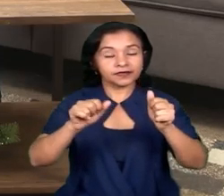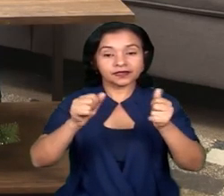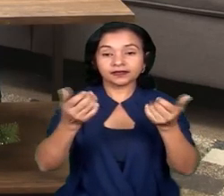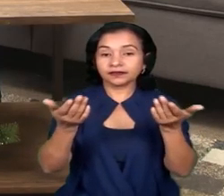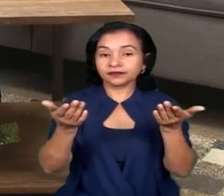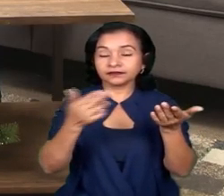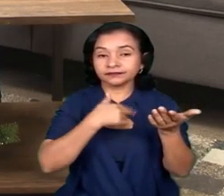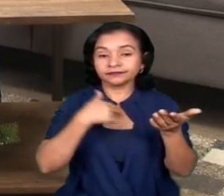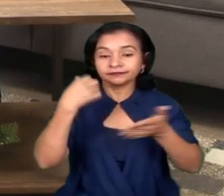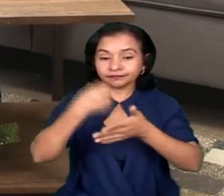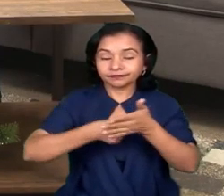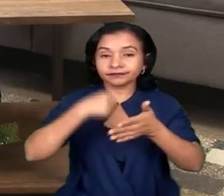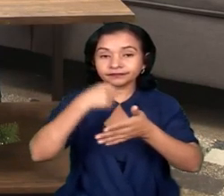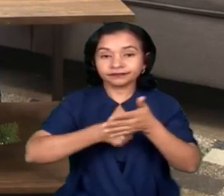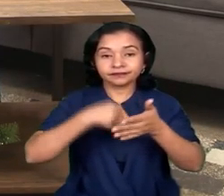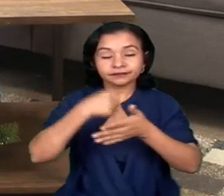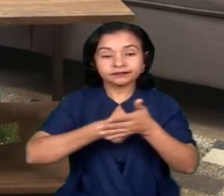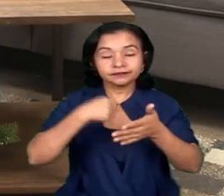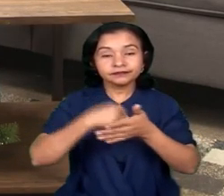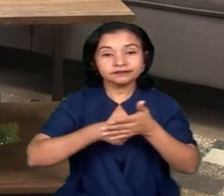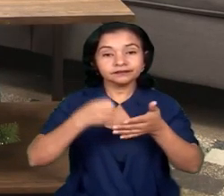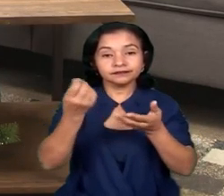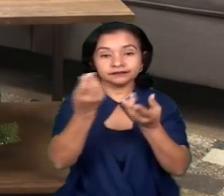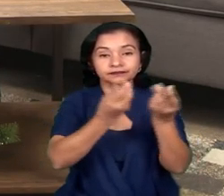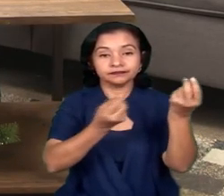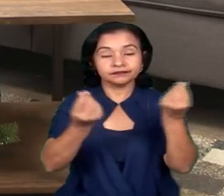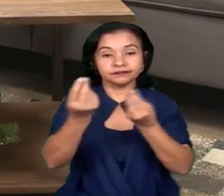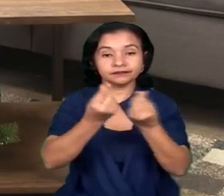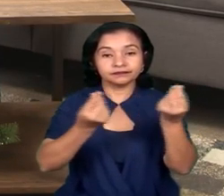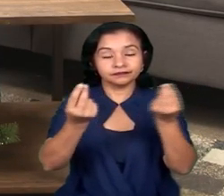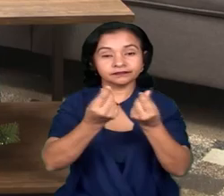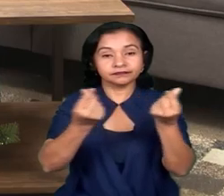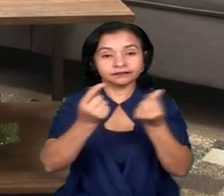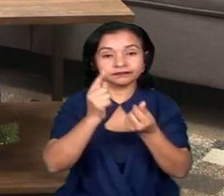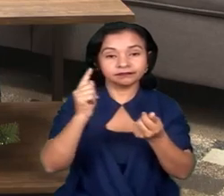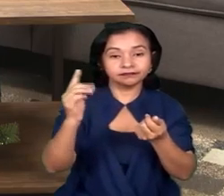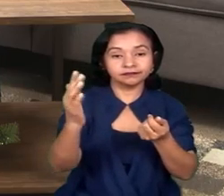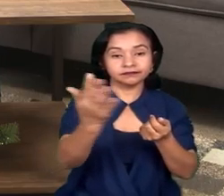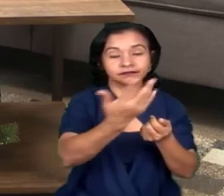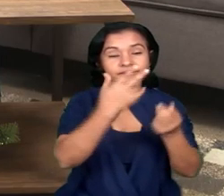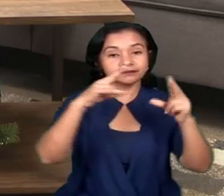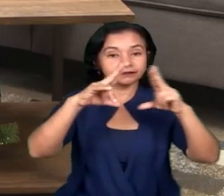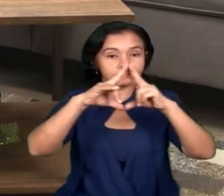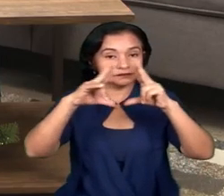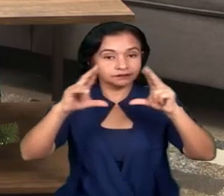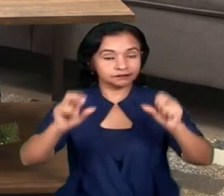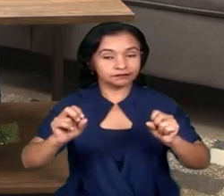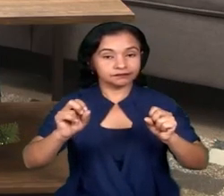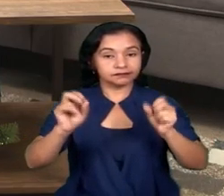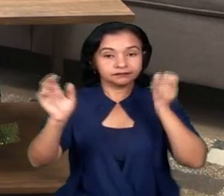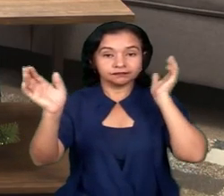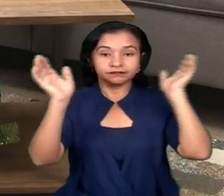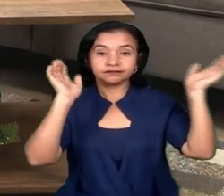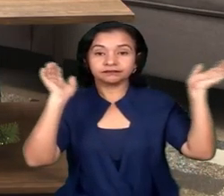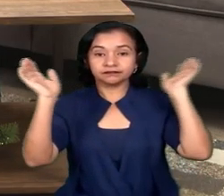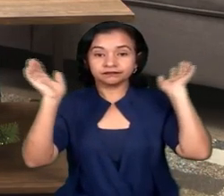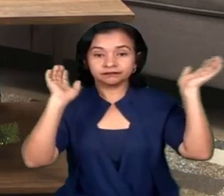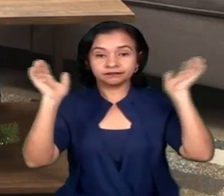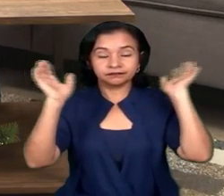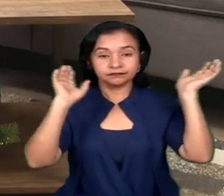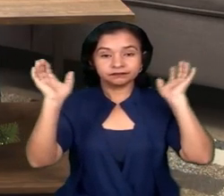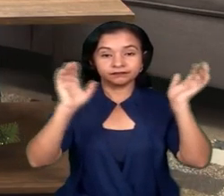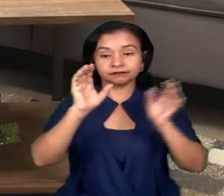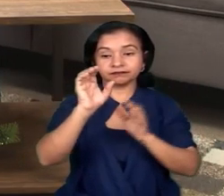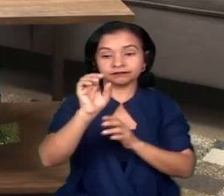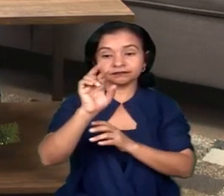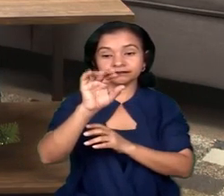sino fortaleciendo lo que es la economía de todo el país, porque date cuenta, el oriental es y seguirá